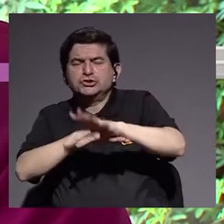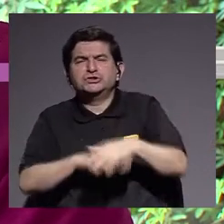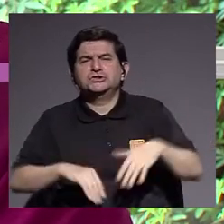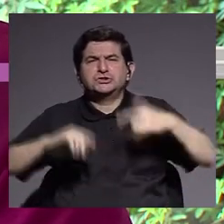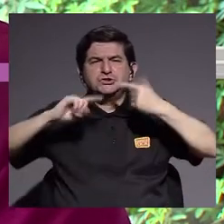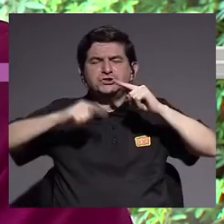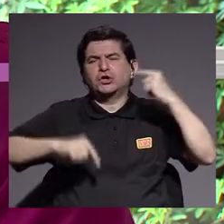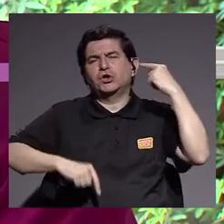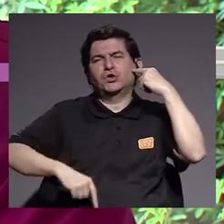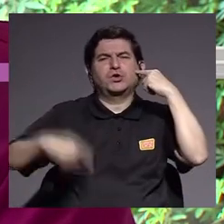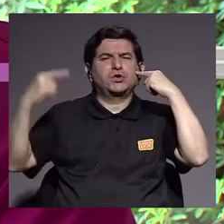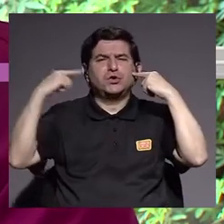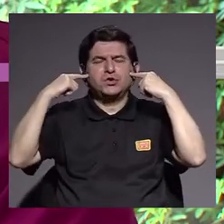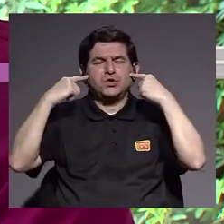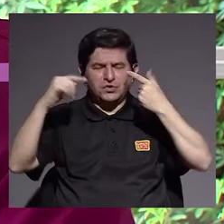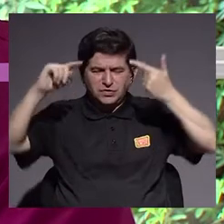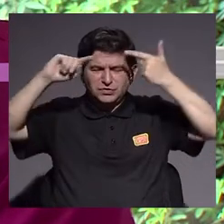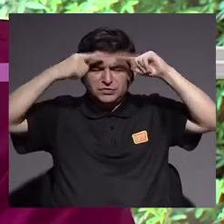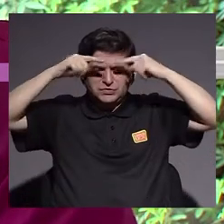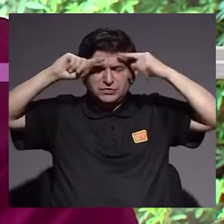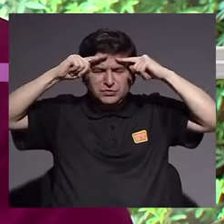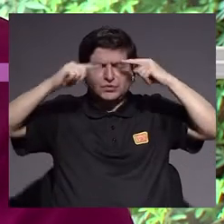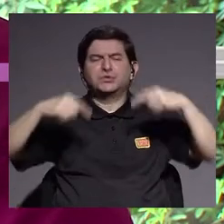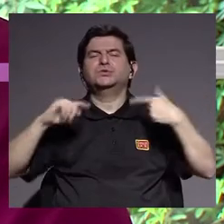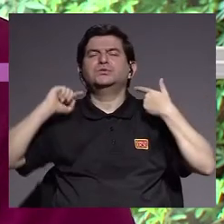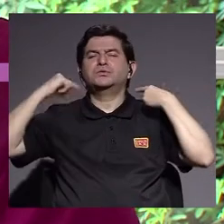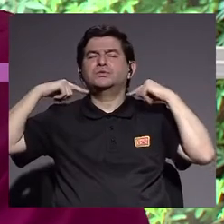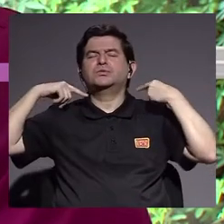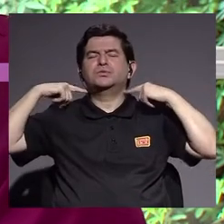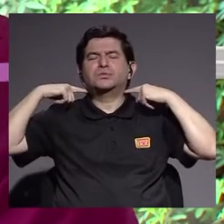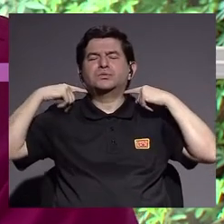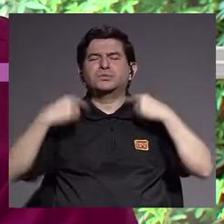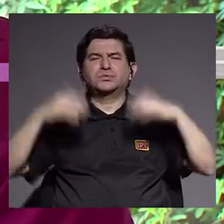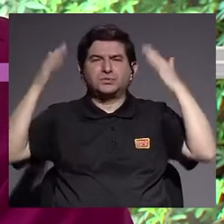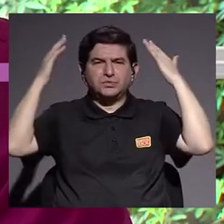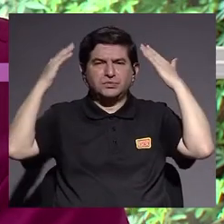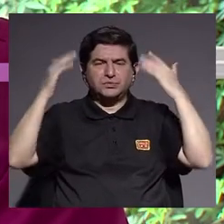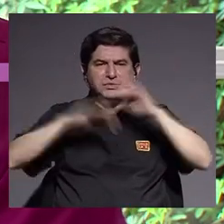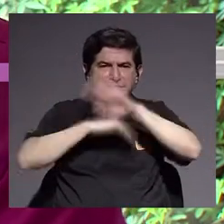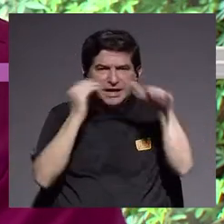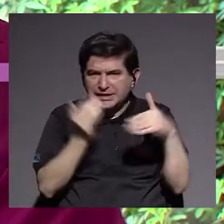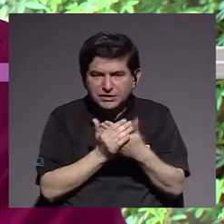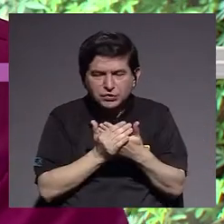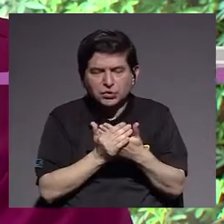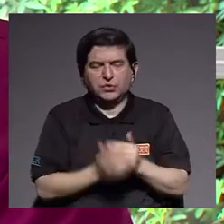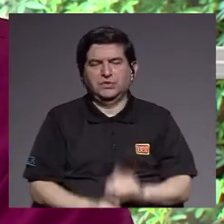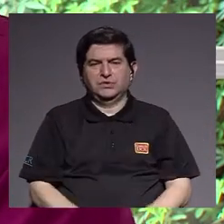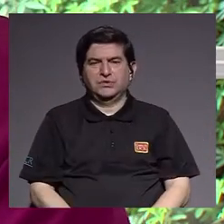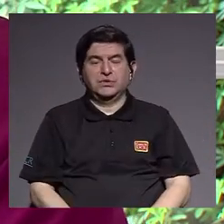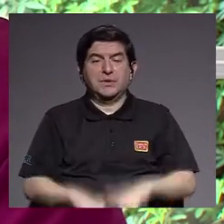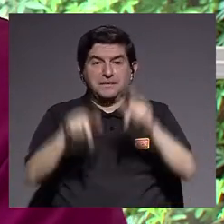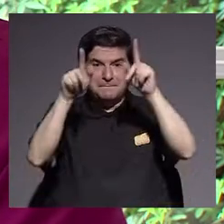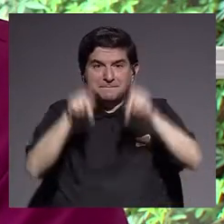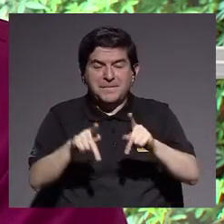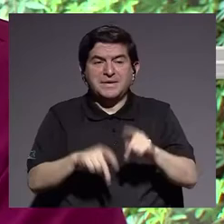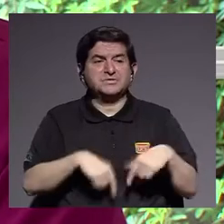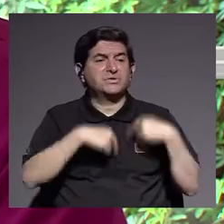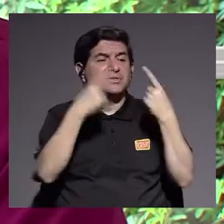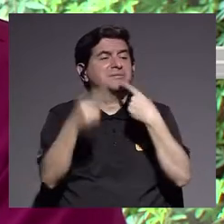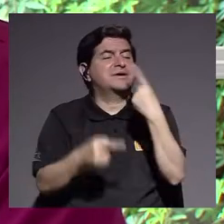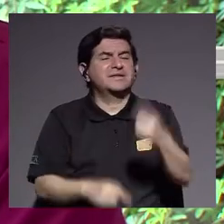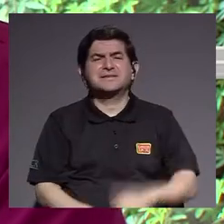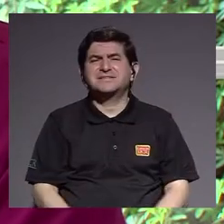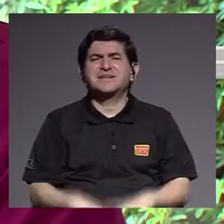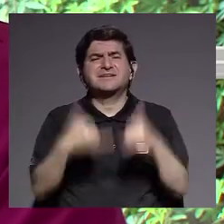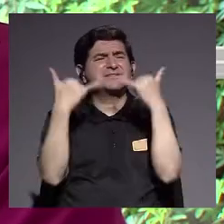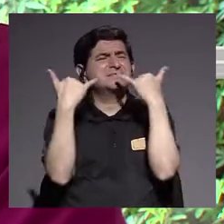inclusive en dolores de oído dolores de cabeza dolores del 'nunca del pelo del cuerpo a veces muchos pacientes llegan a